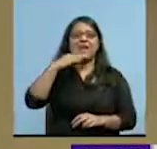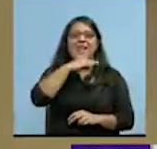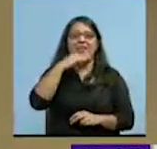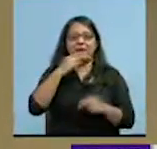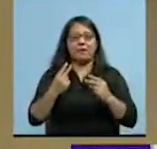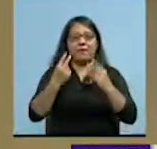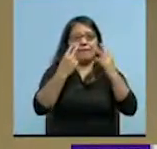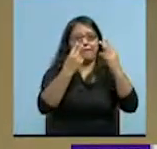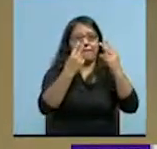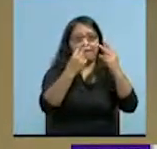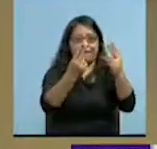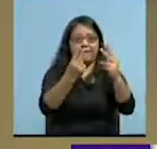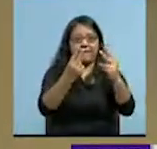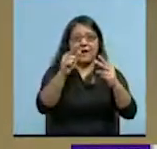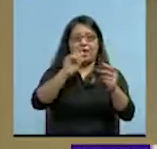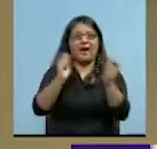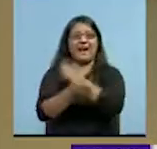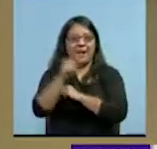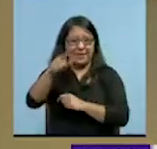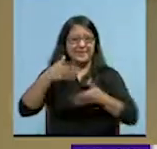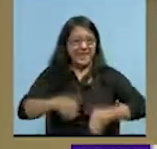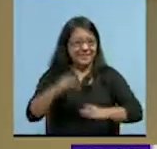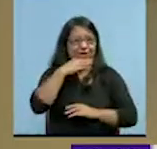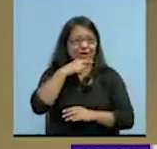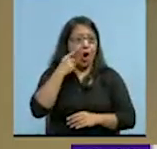de donde es cristian pasamos al departamento el carmen